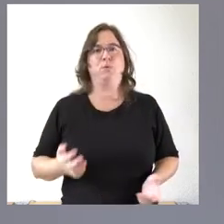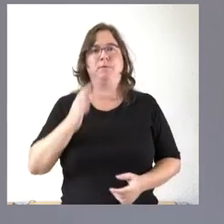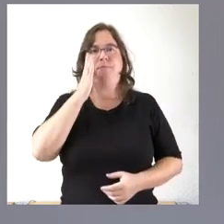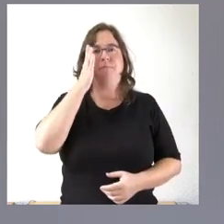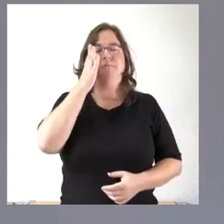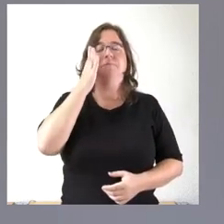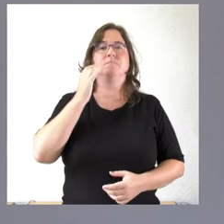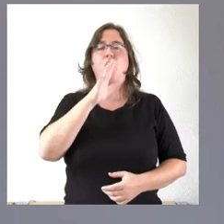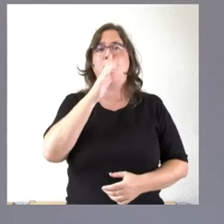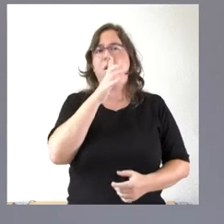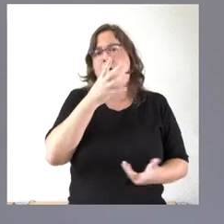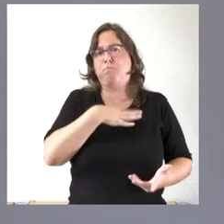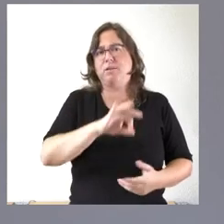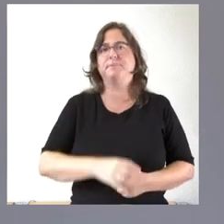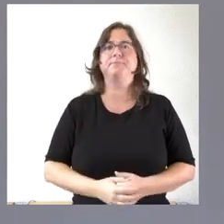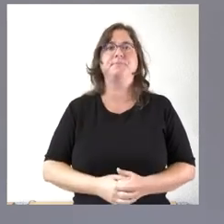estas cuestiones.